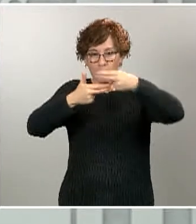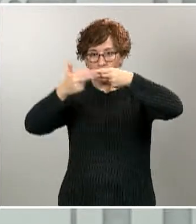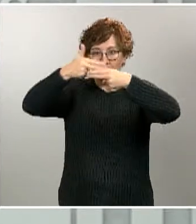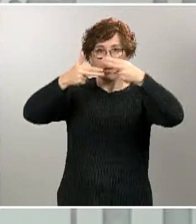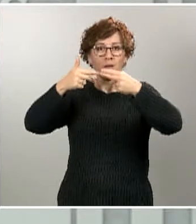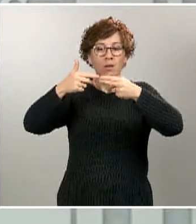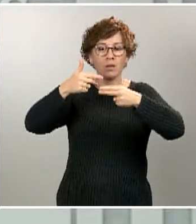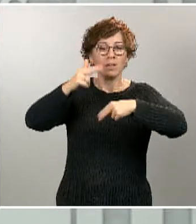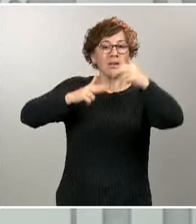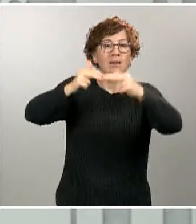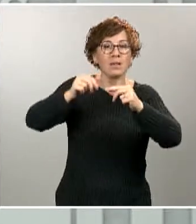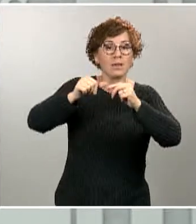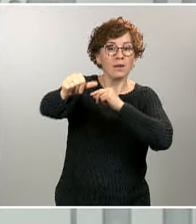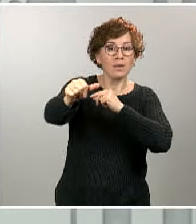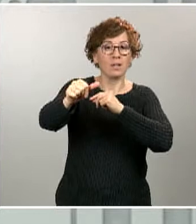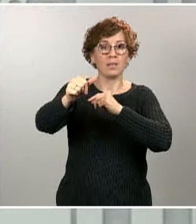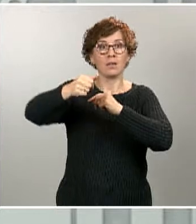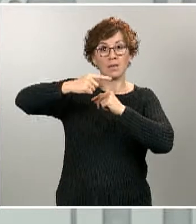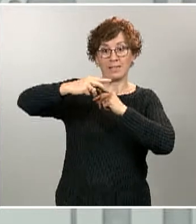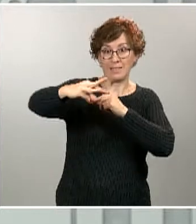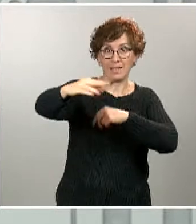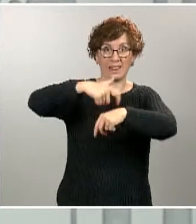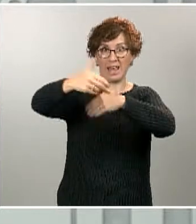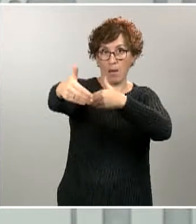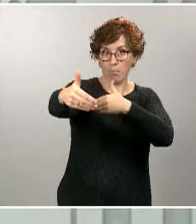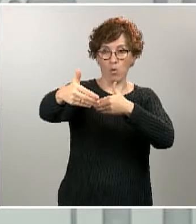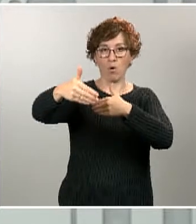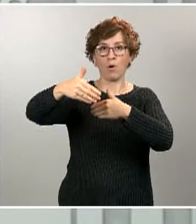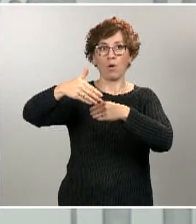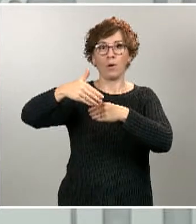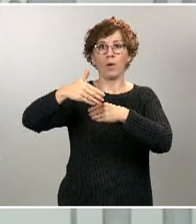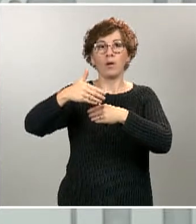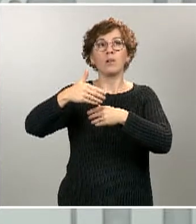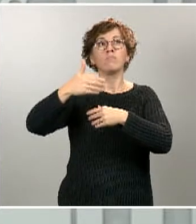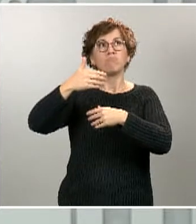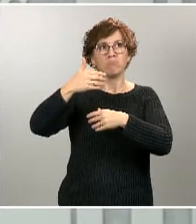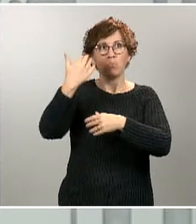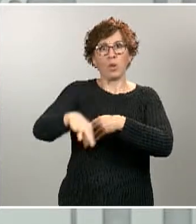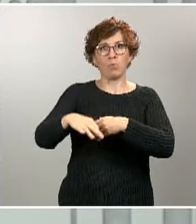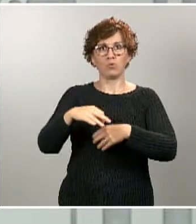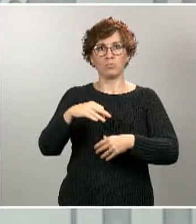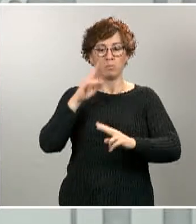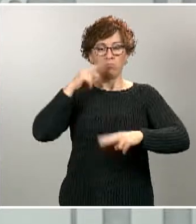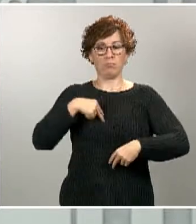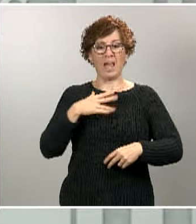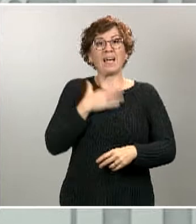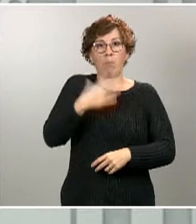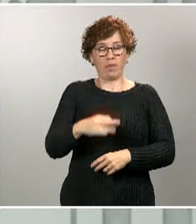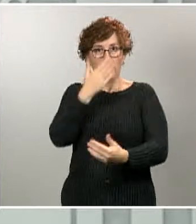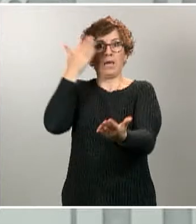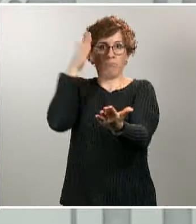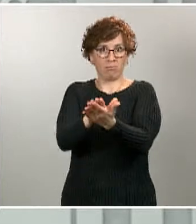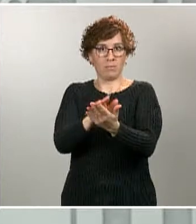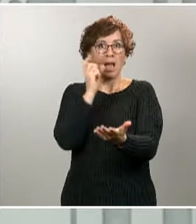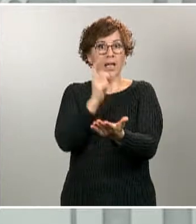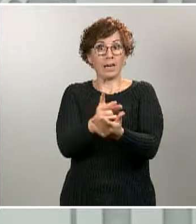plazo, somos capaces de afrontar retos tan importantes que en estos días se han mostrado absolutamente